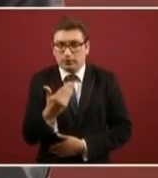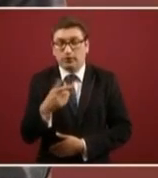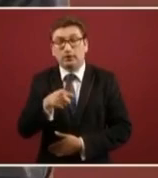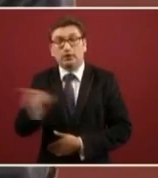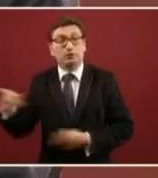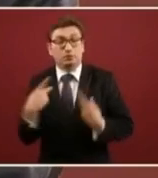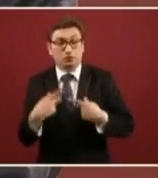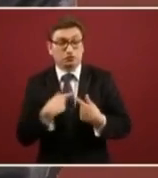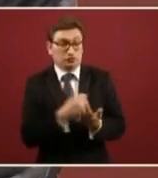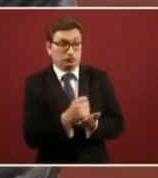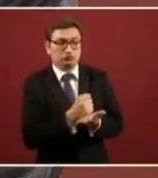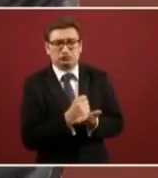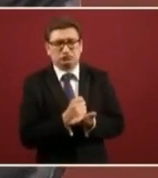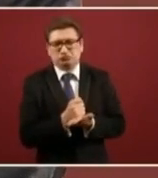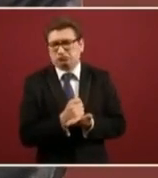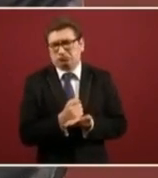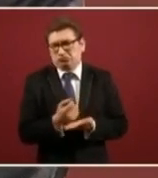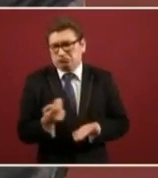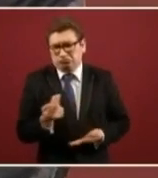la gente ve